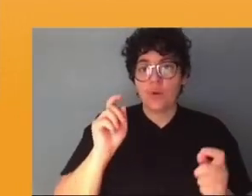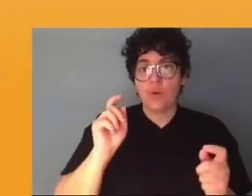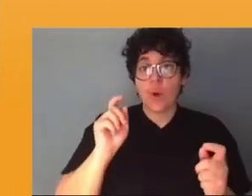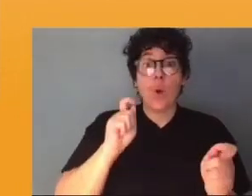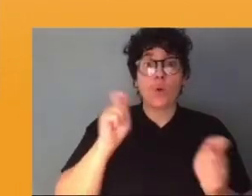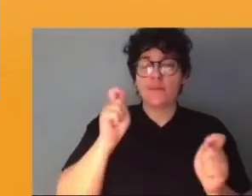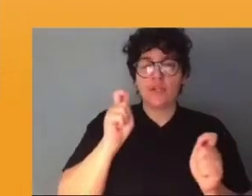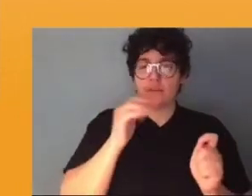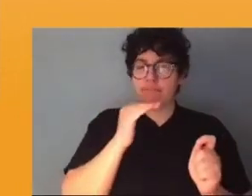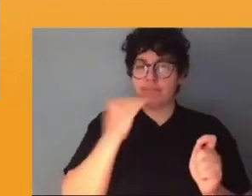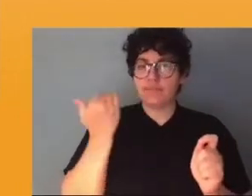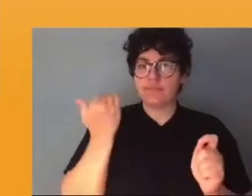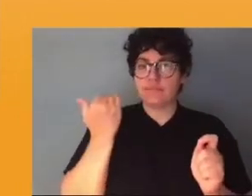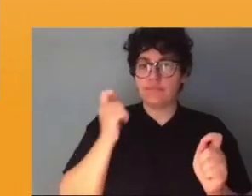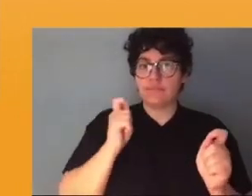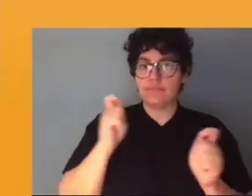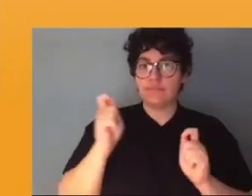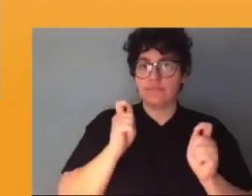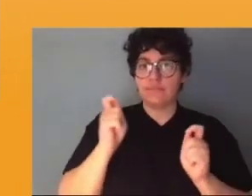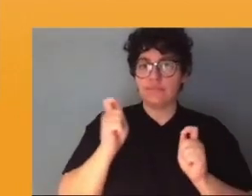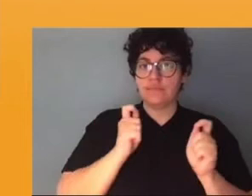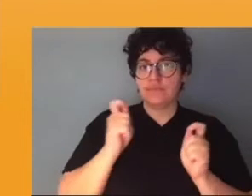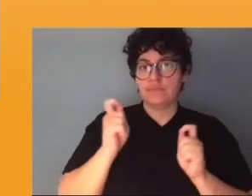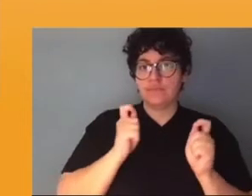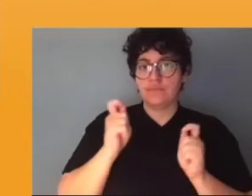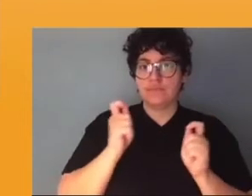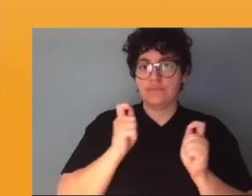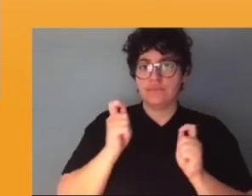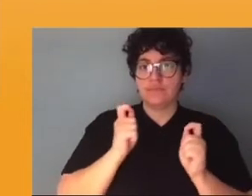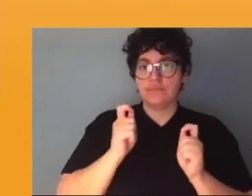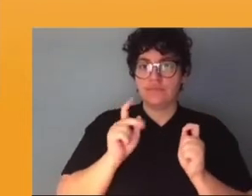casi. Y